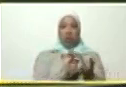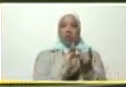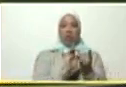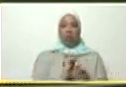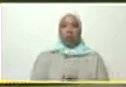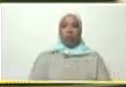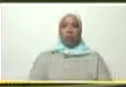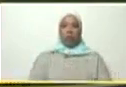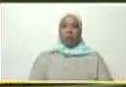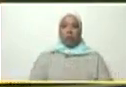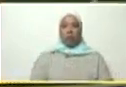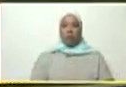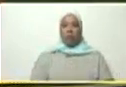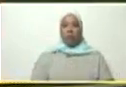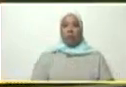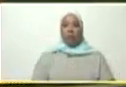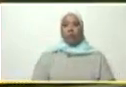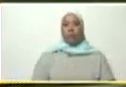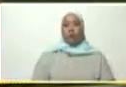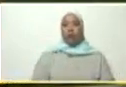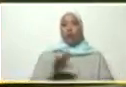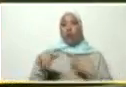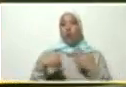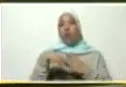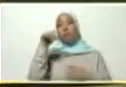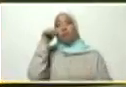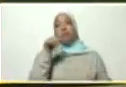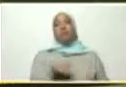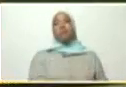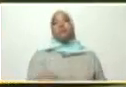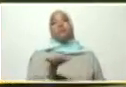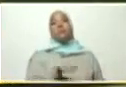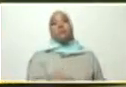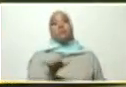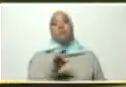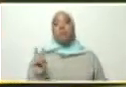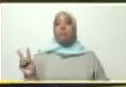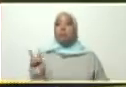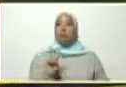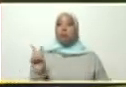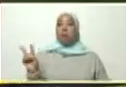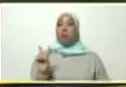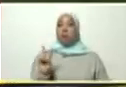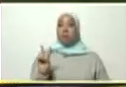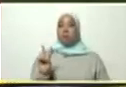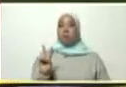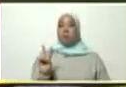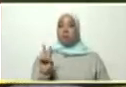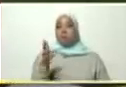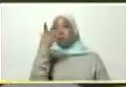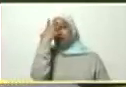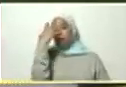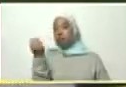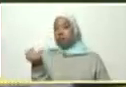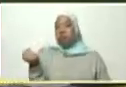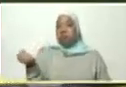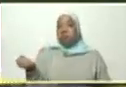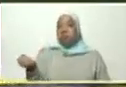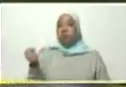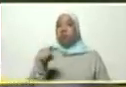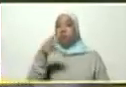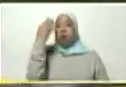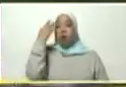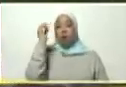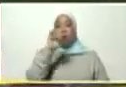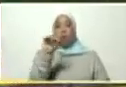que es la idea que tiene todo el pueblo de Venezuela todo el pueblo de Venezuela si usted